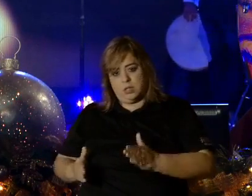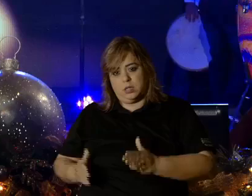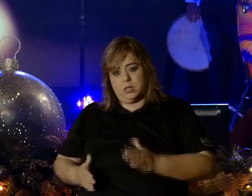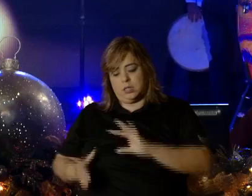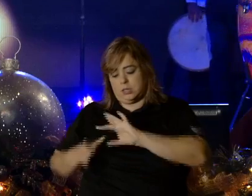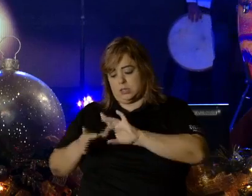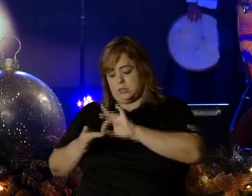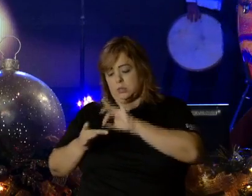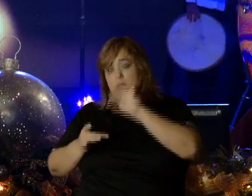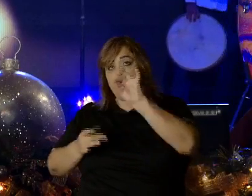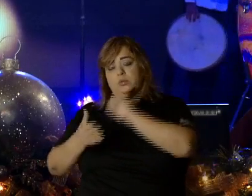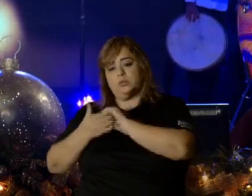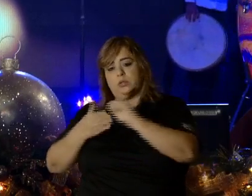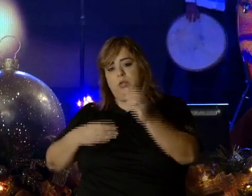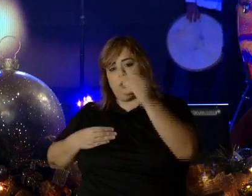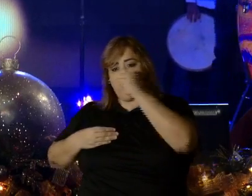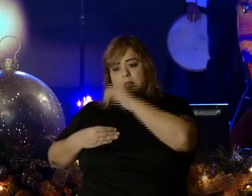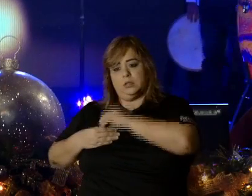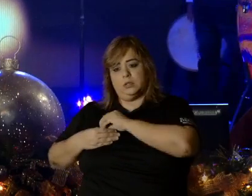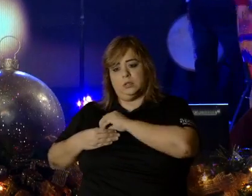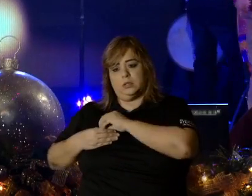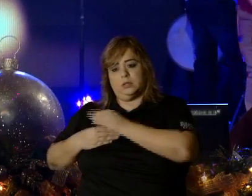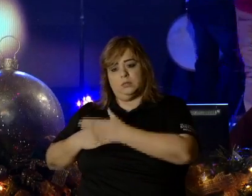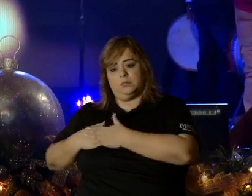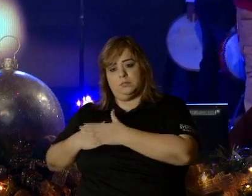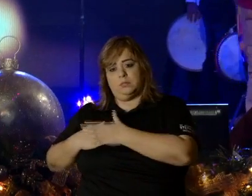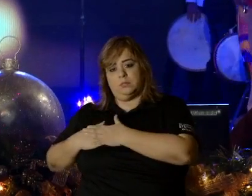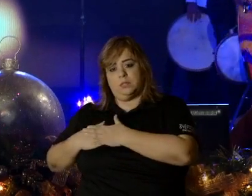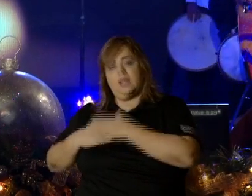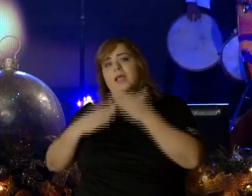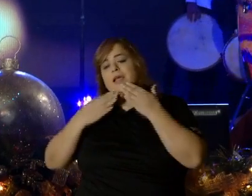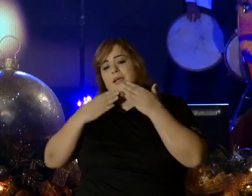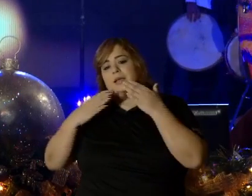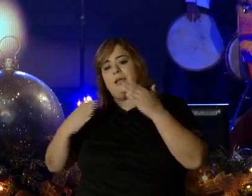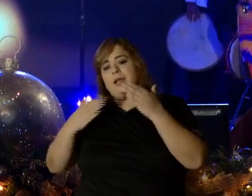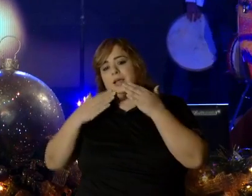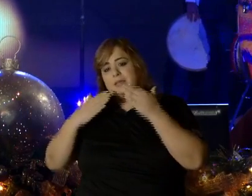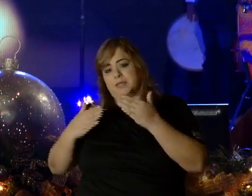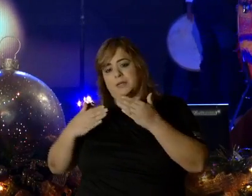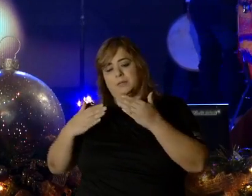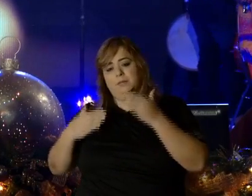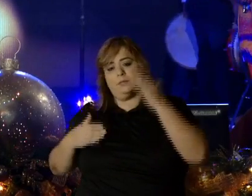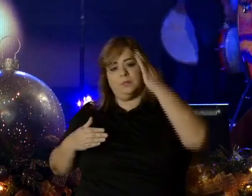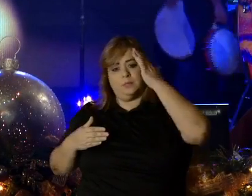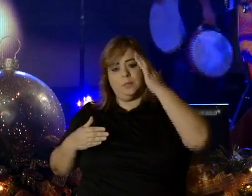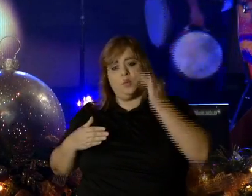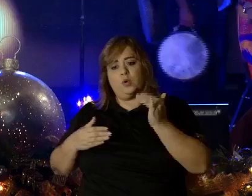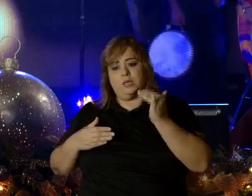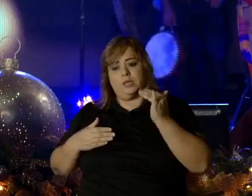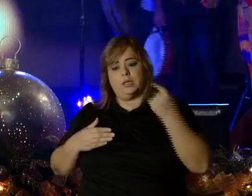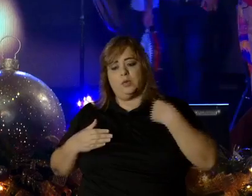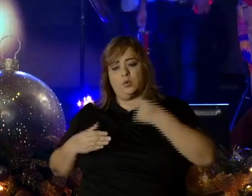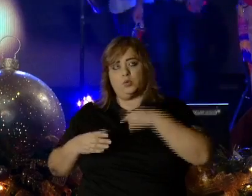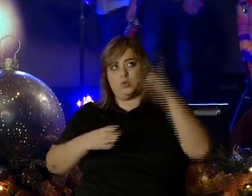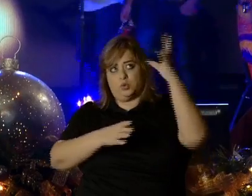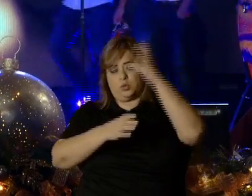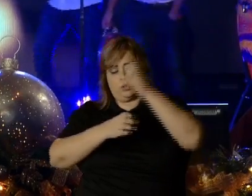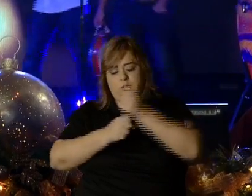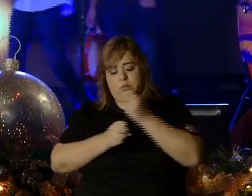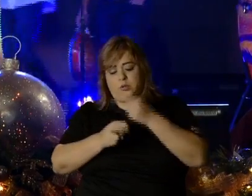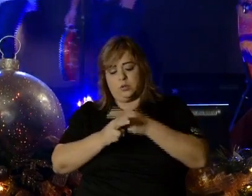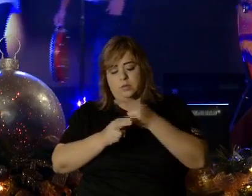Espíritu Santo para consolarnos y te doy las gracias porque así es. Lo recibimos en el nombre de